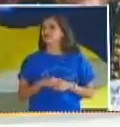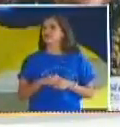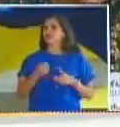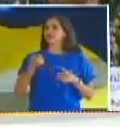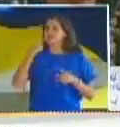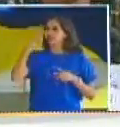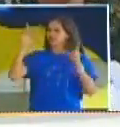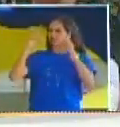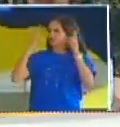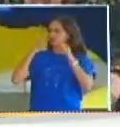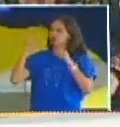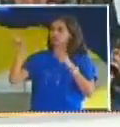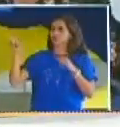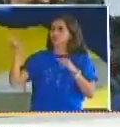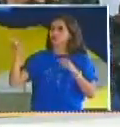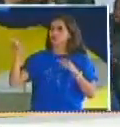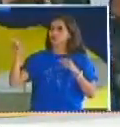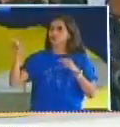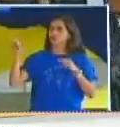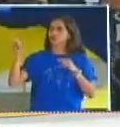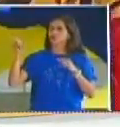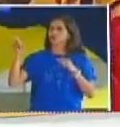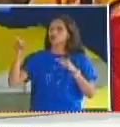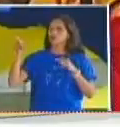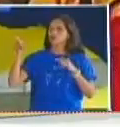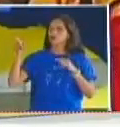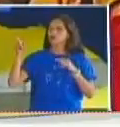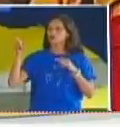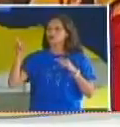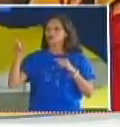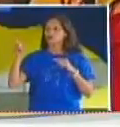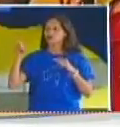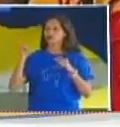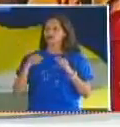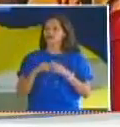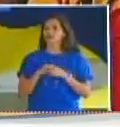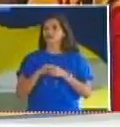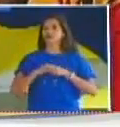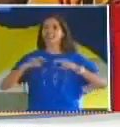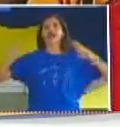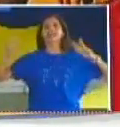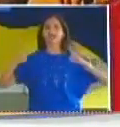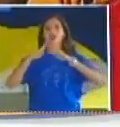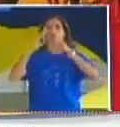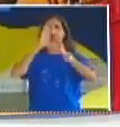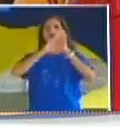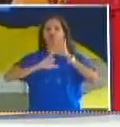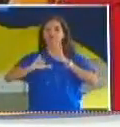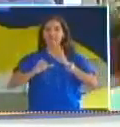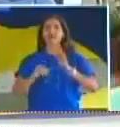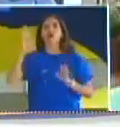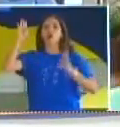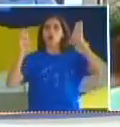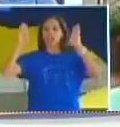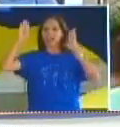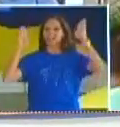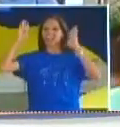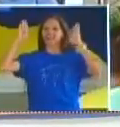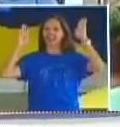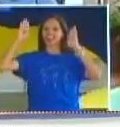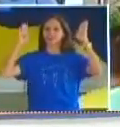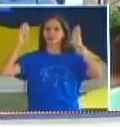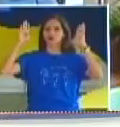Quiero darle las bienvenidas a todos y a todas. Este encuentro constituyente con los candidatos y